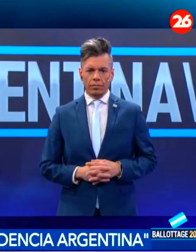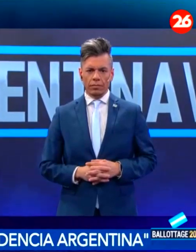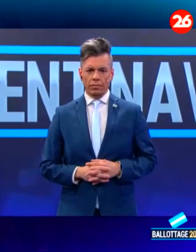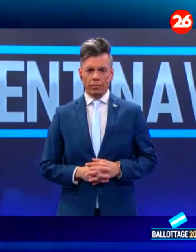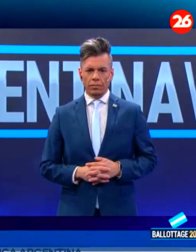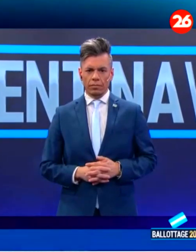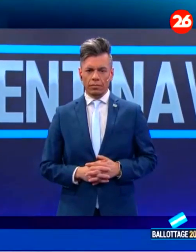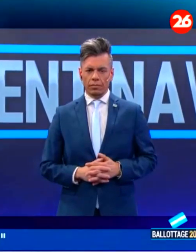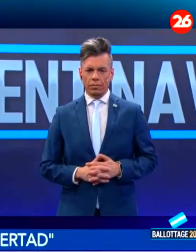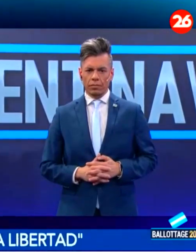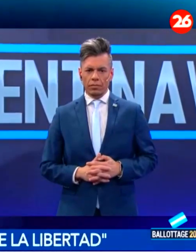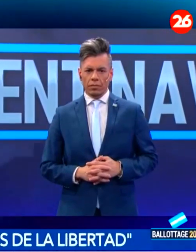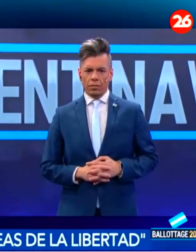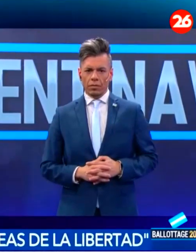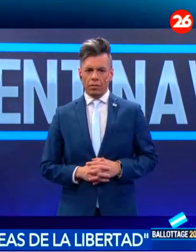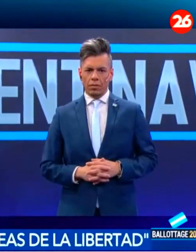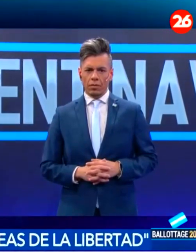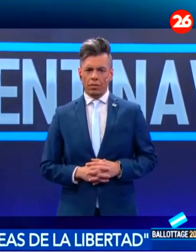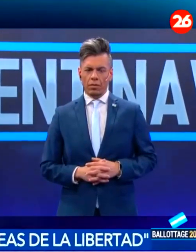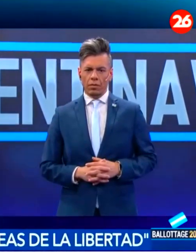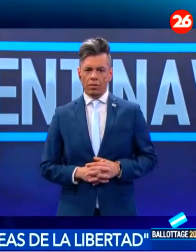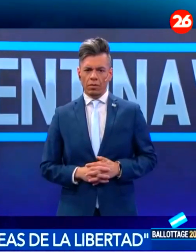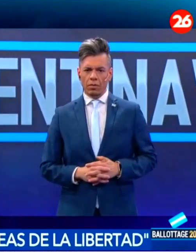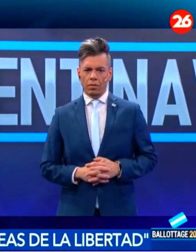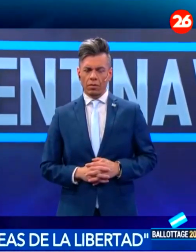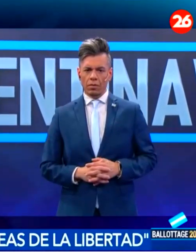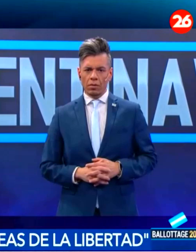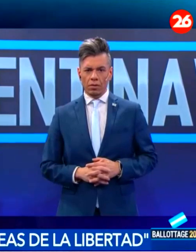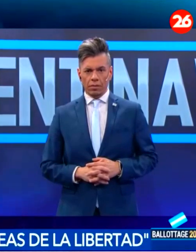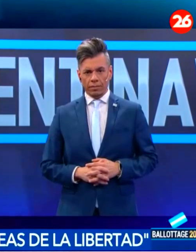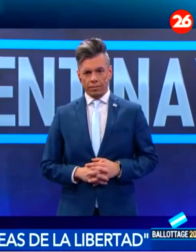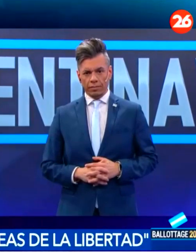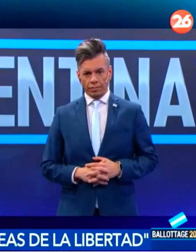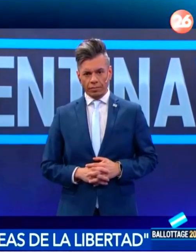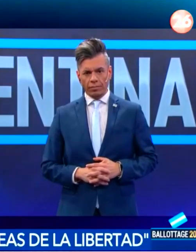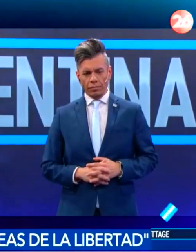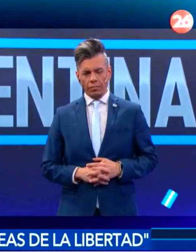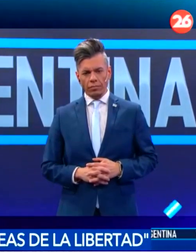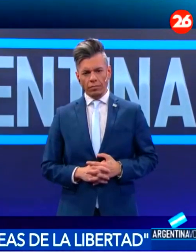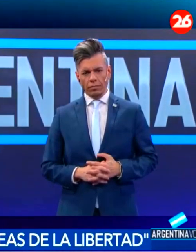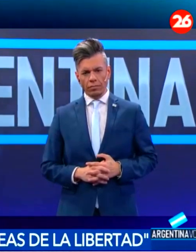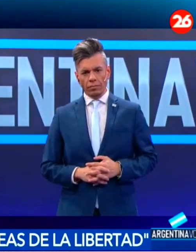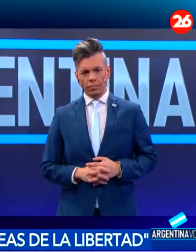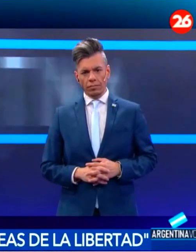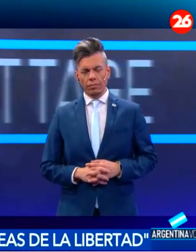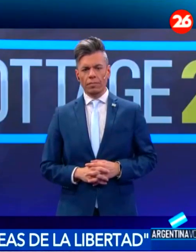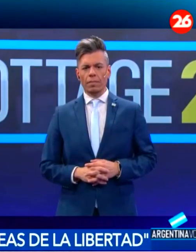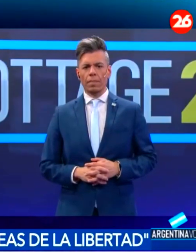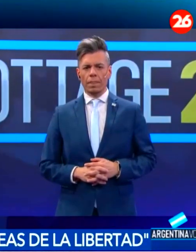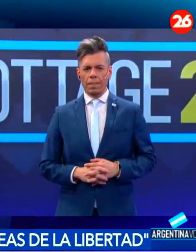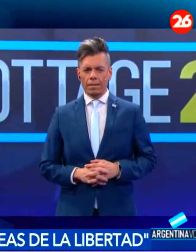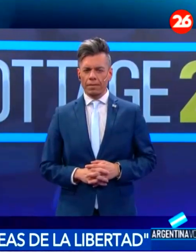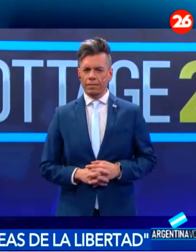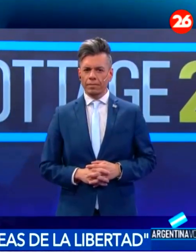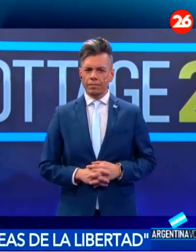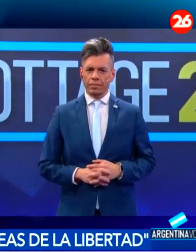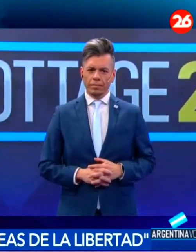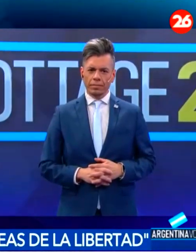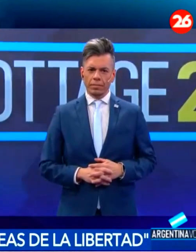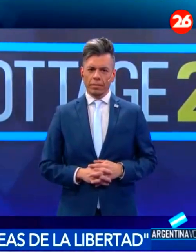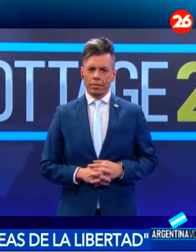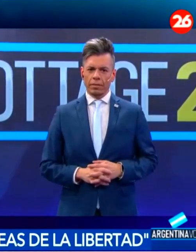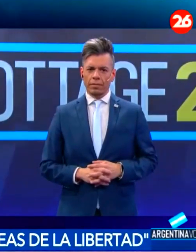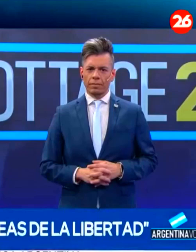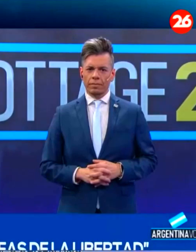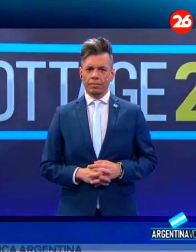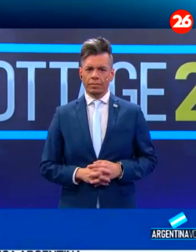no. Claro, pero no pagaba. No. 84 millones de pesos en anuncios de Facebook. Yo no sé cuánto gastaba en sueldos,